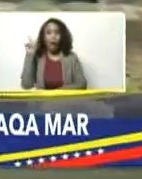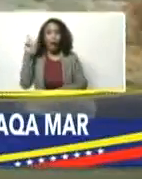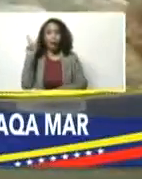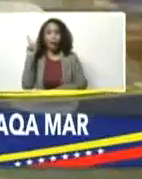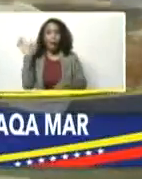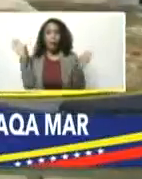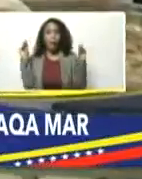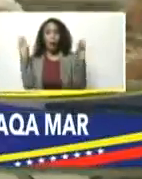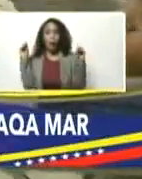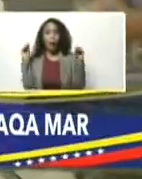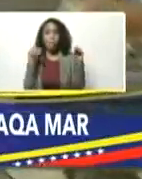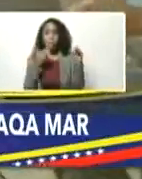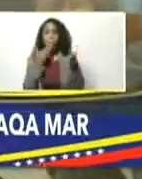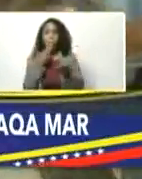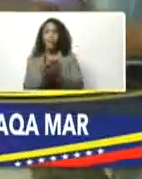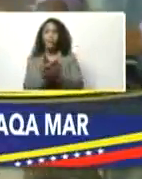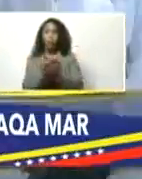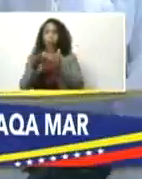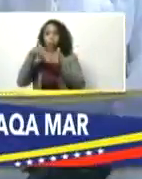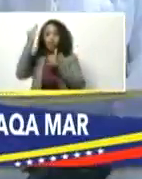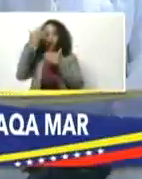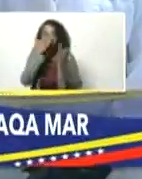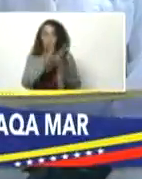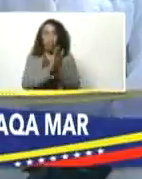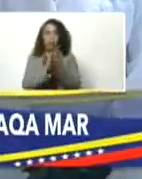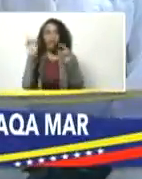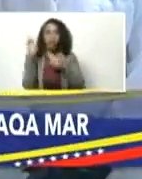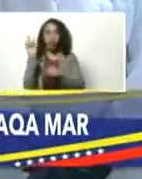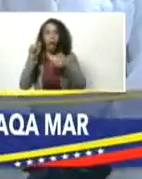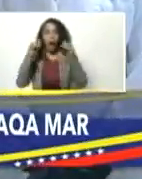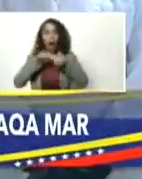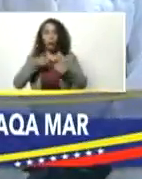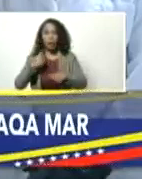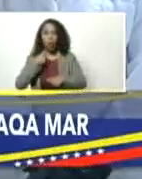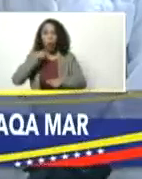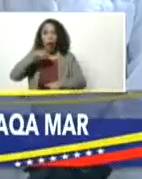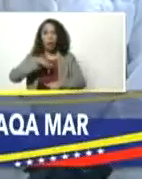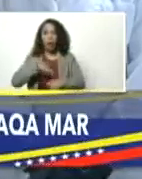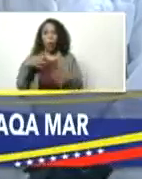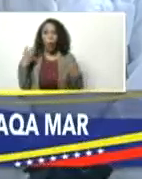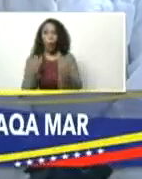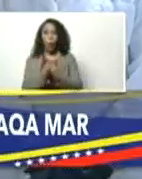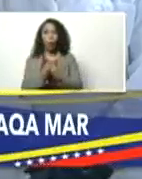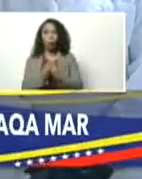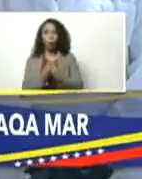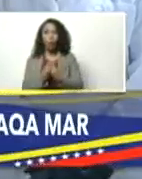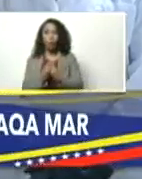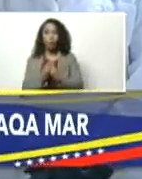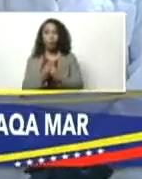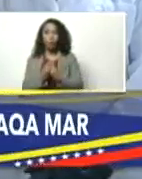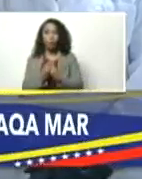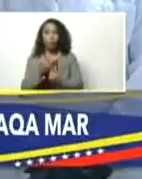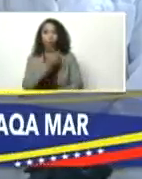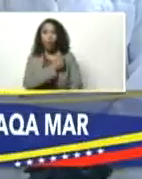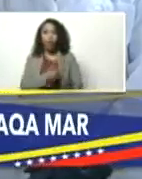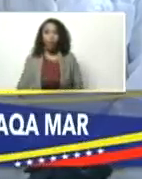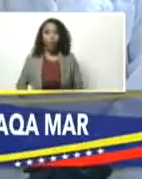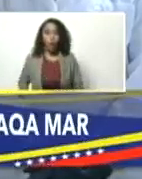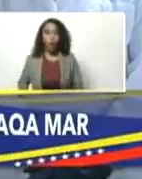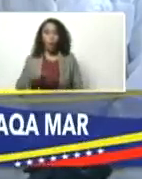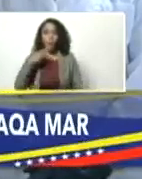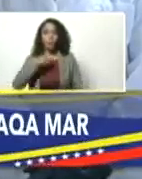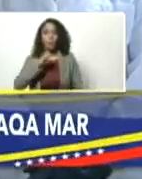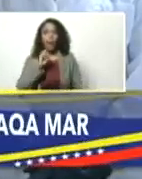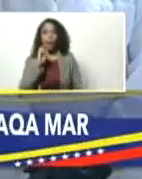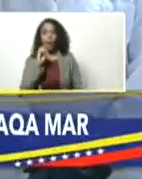muy cotizado fuera de las fronteras de Venezuela. Aquí me encuentro al lado de el dueño Pedro Cárdenas